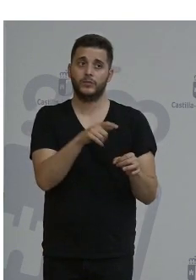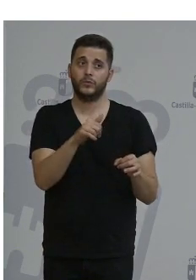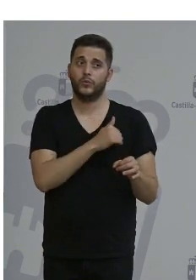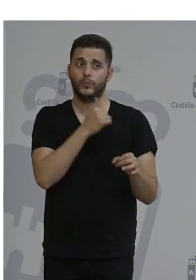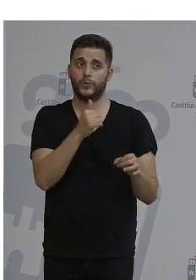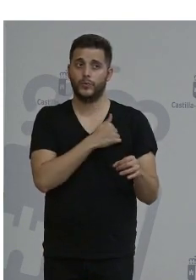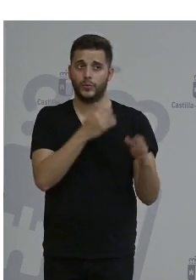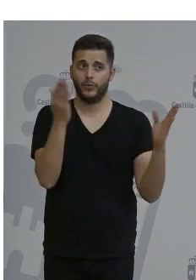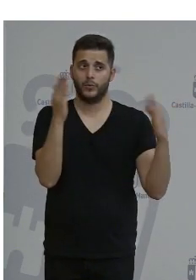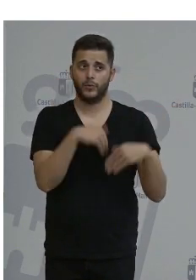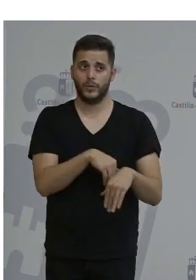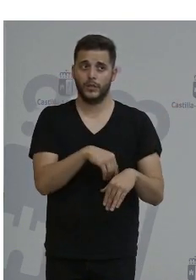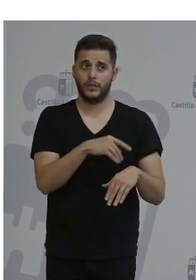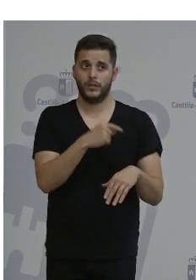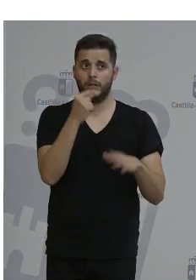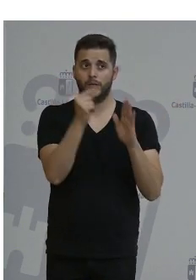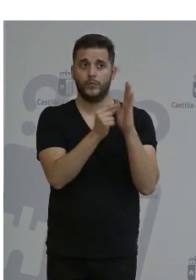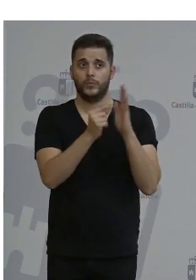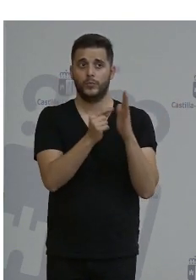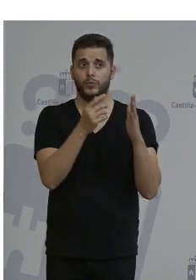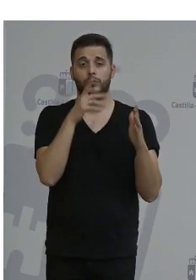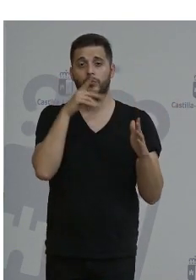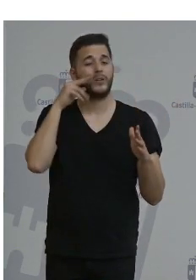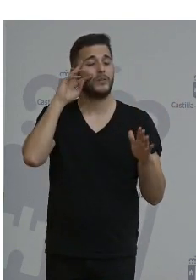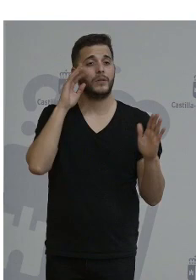de coger los puntos, por experiencia.